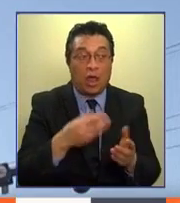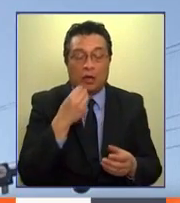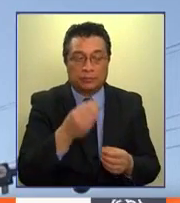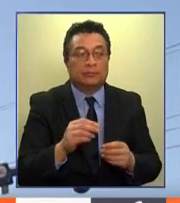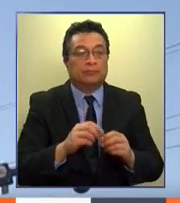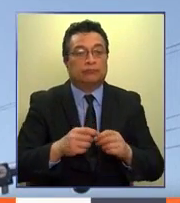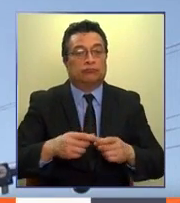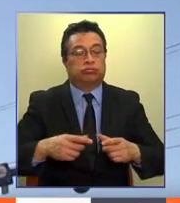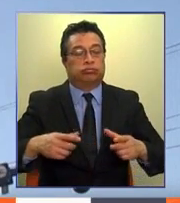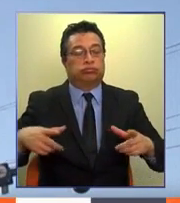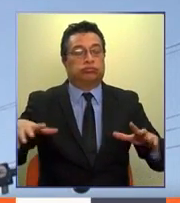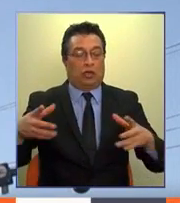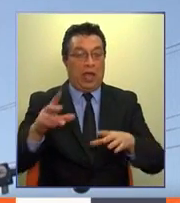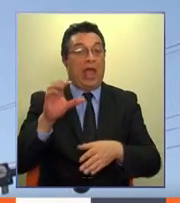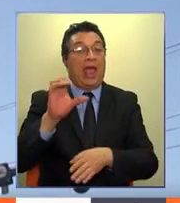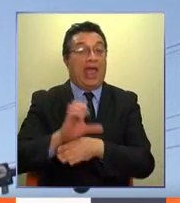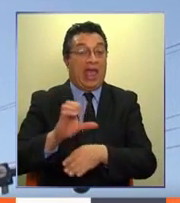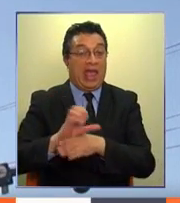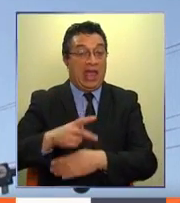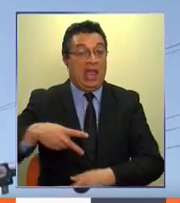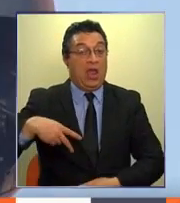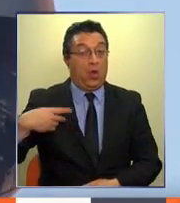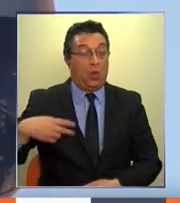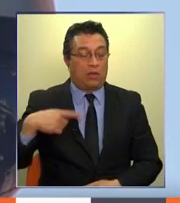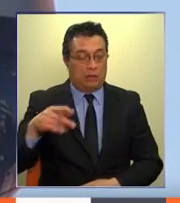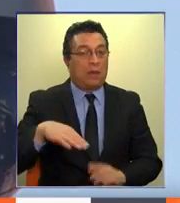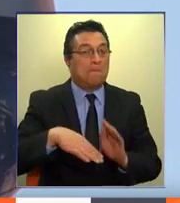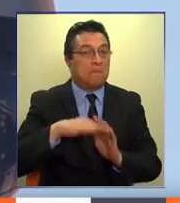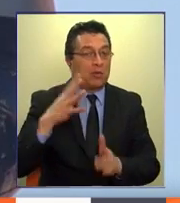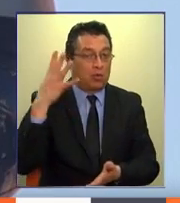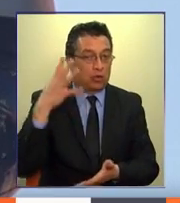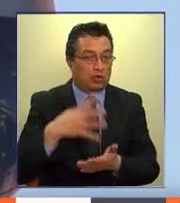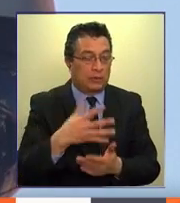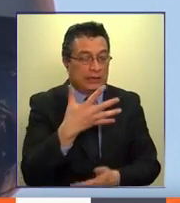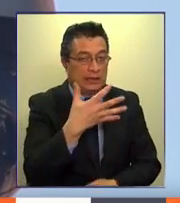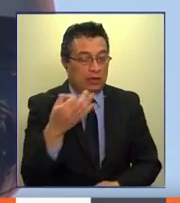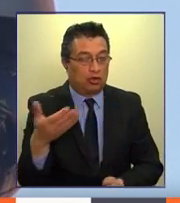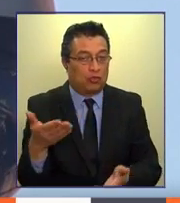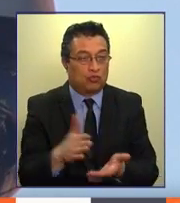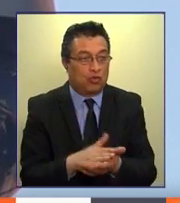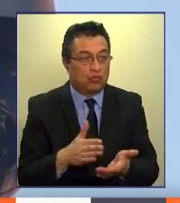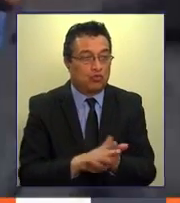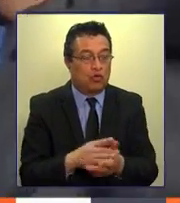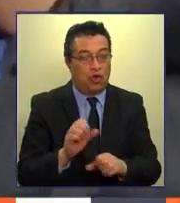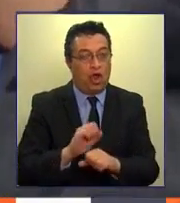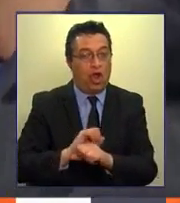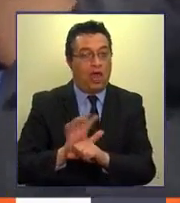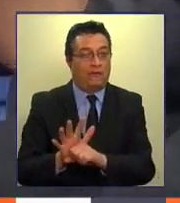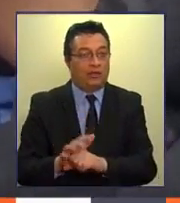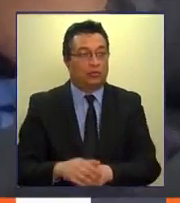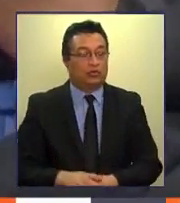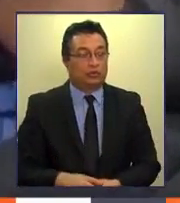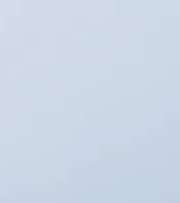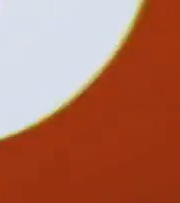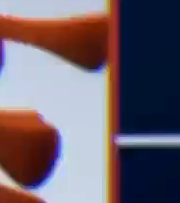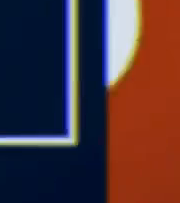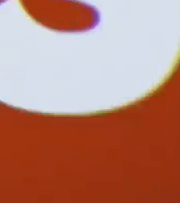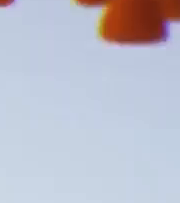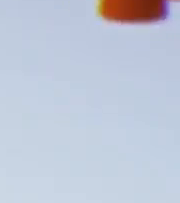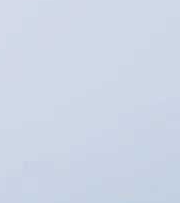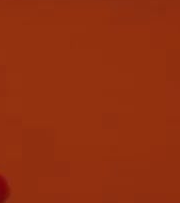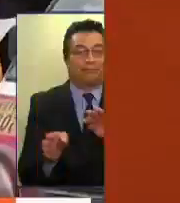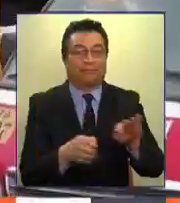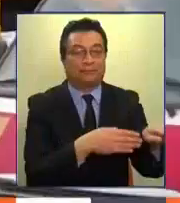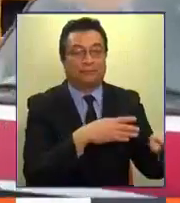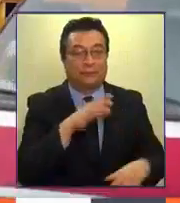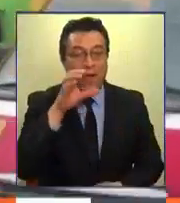supuesto, las curvas en Ecuador, donde ya se lamentan más de 4.500 muertes por el coronavirus. Vamos ahora hasta Perú,